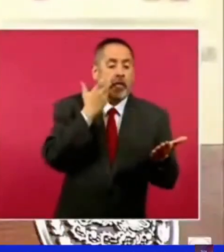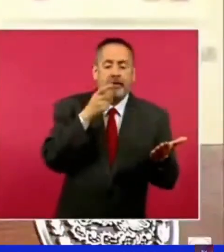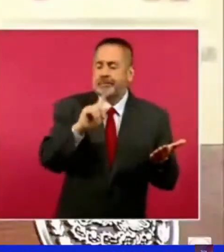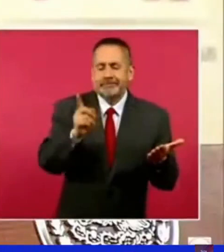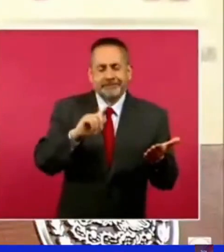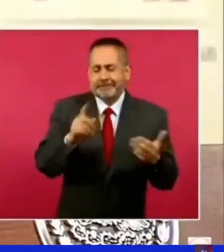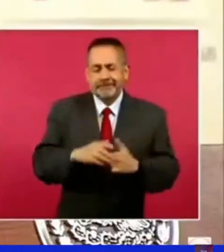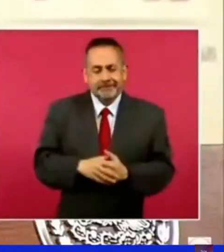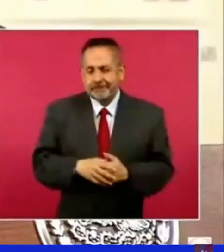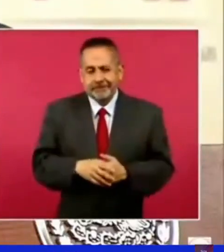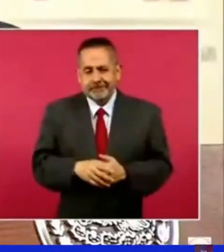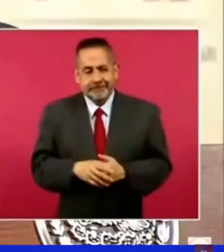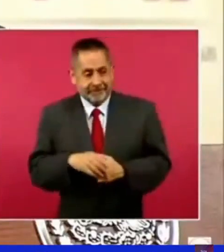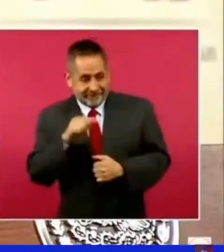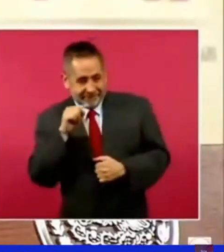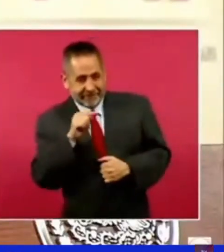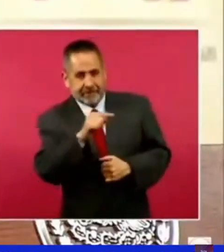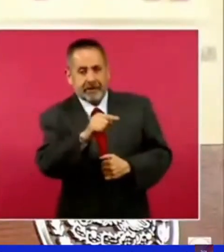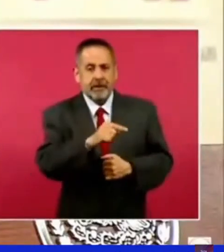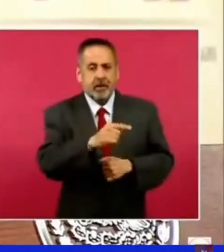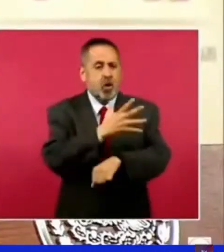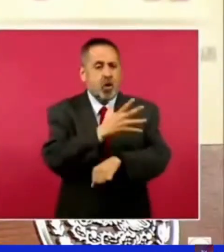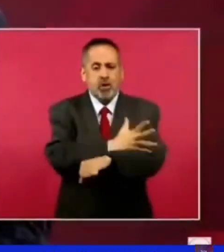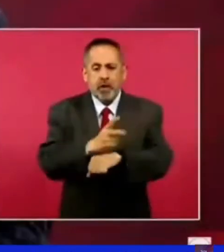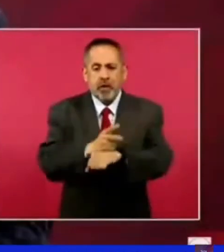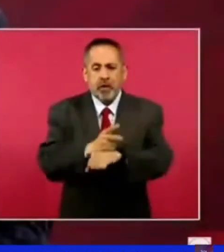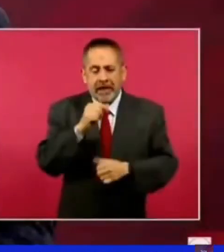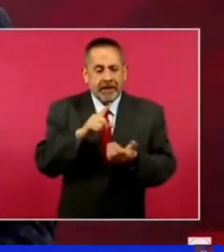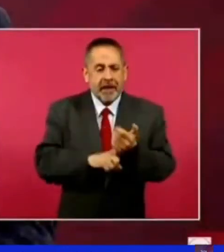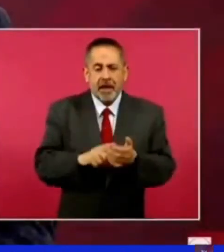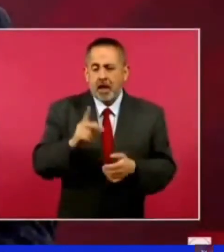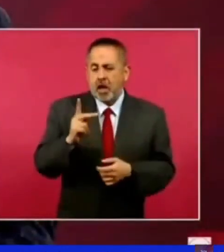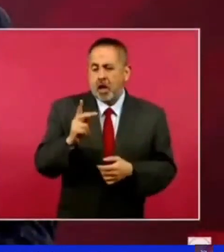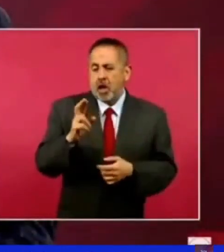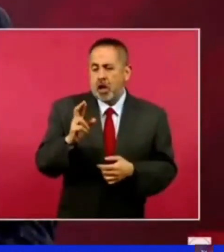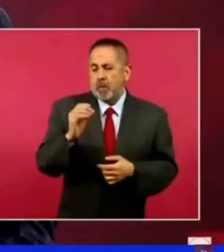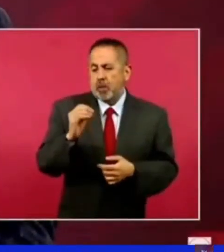la deshonestidad de proceso.